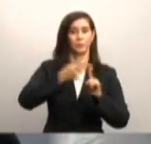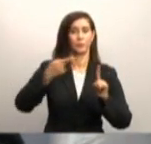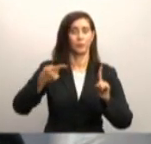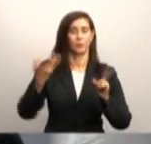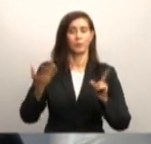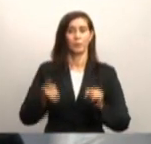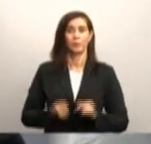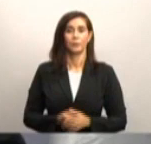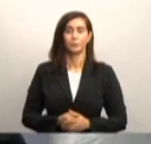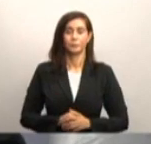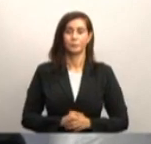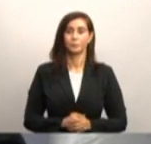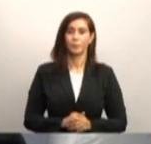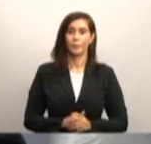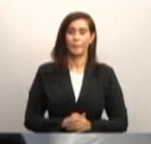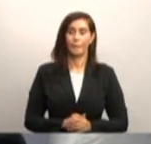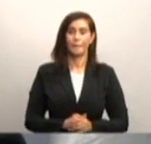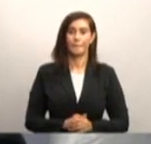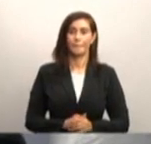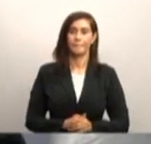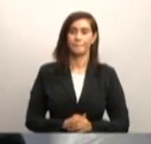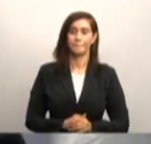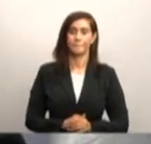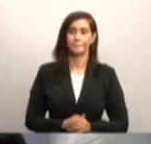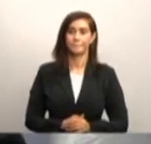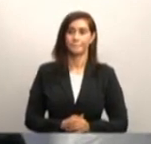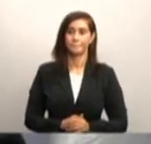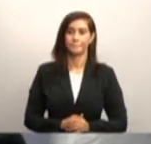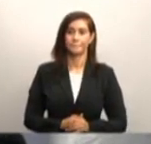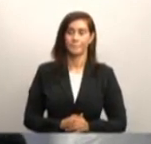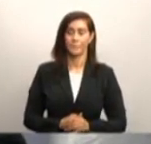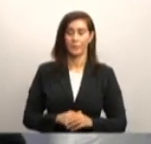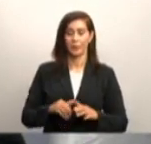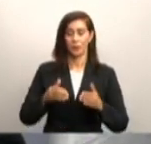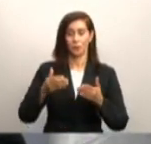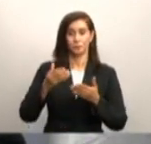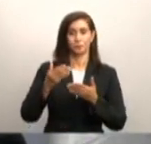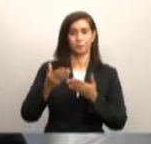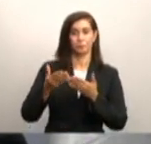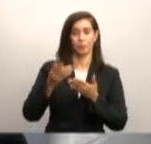proporción al último momento que lo establecimos andaba por un